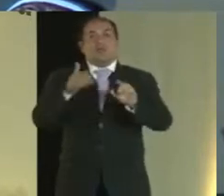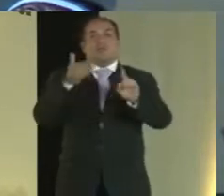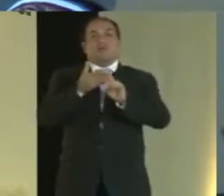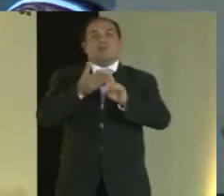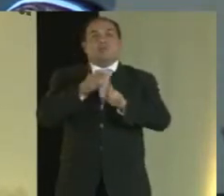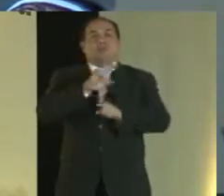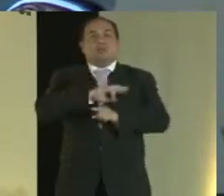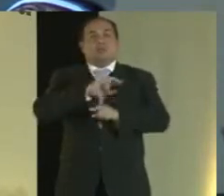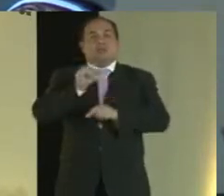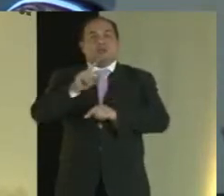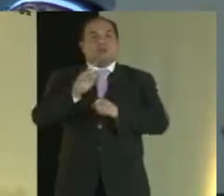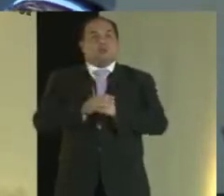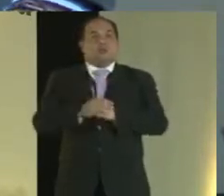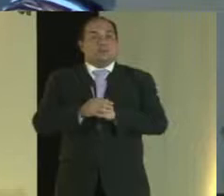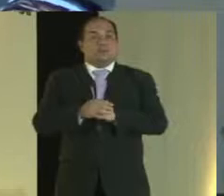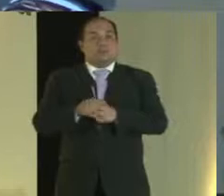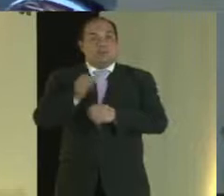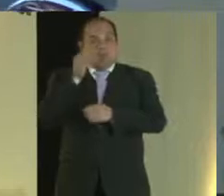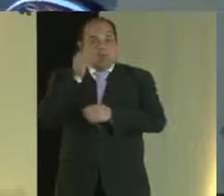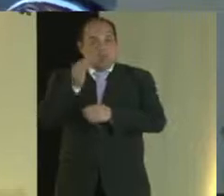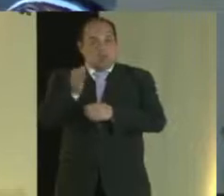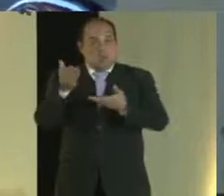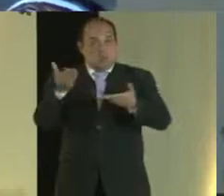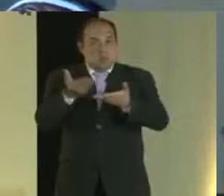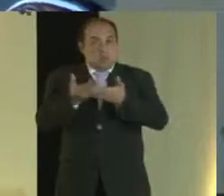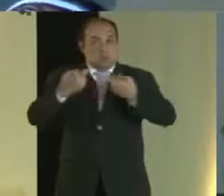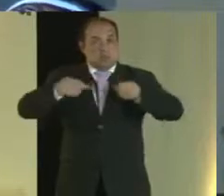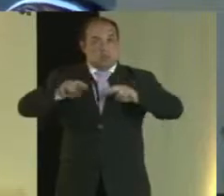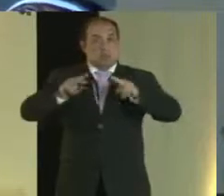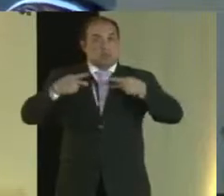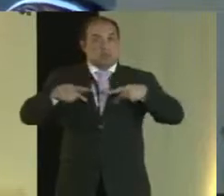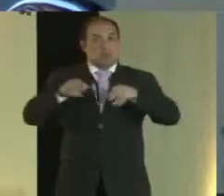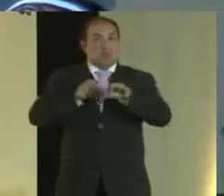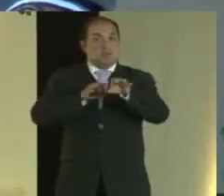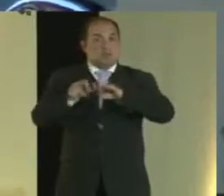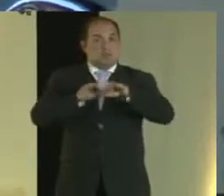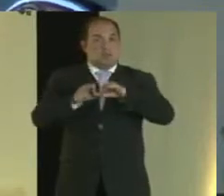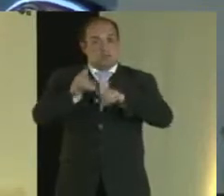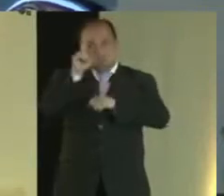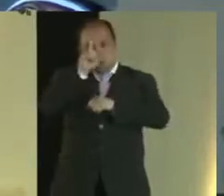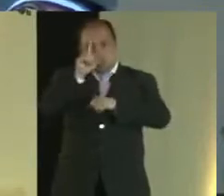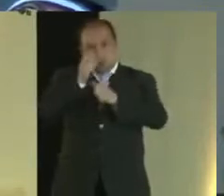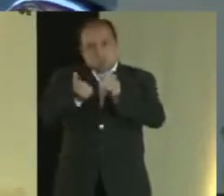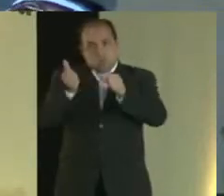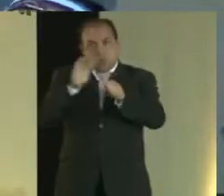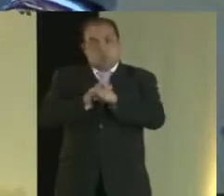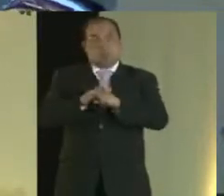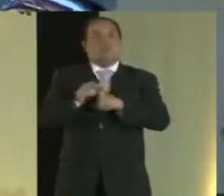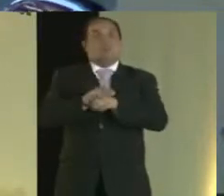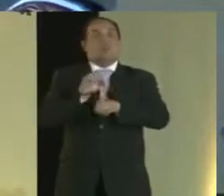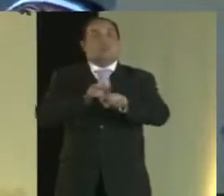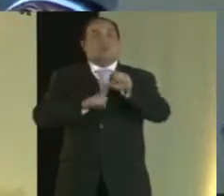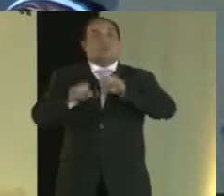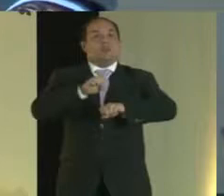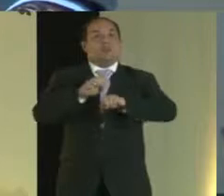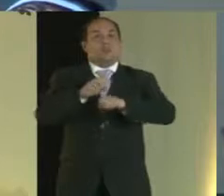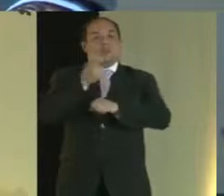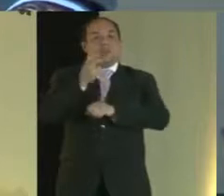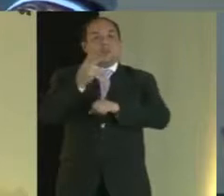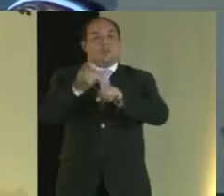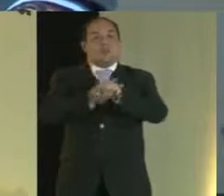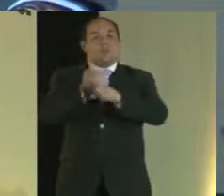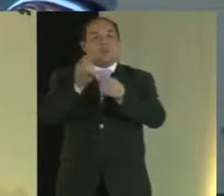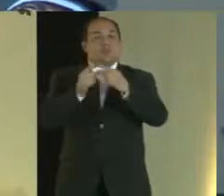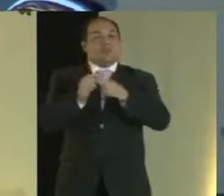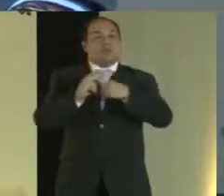incluso legalizando la presencia de representantes de los trabajadores en los consejos de administración de las empresas, cosa que sucede